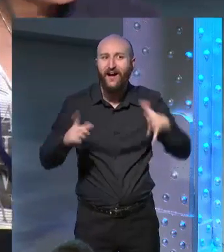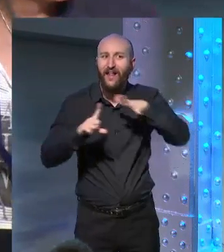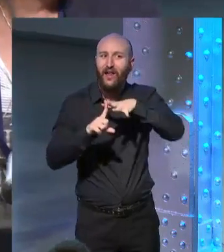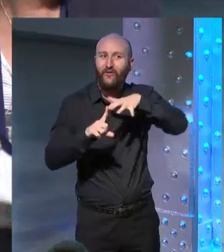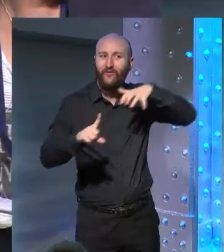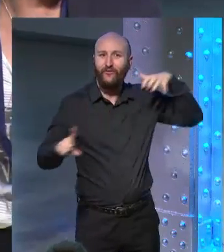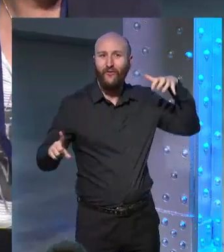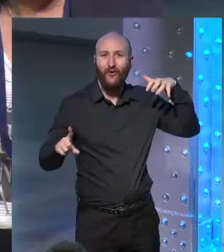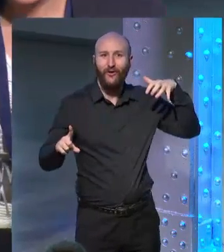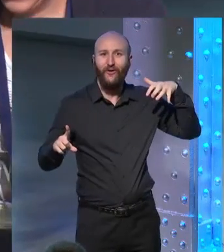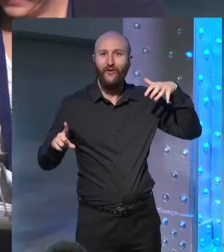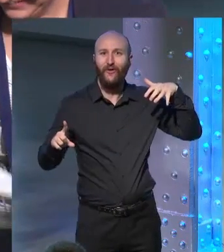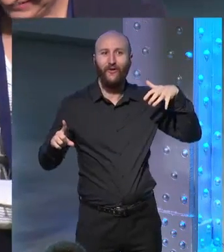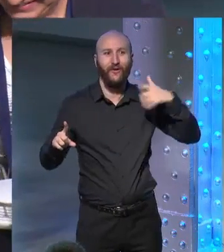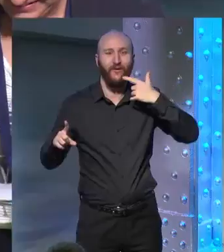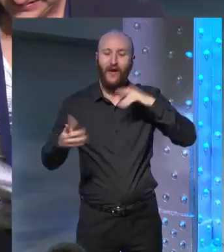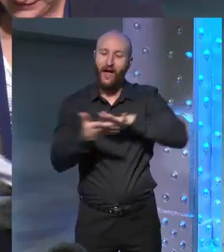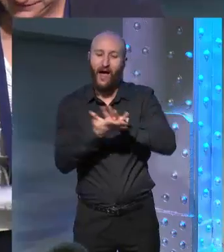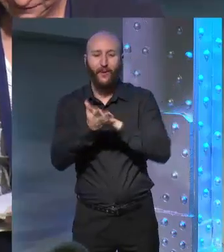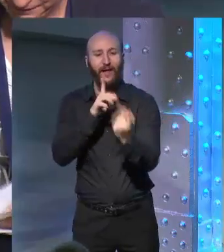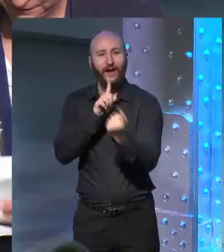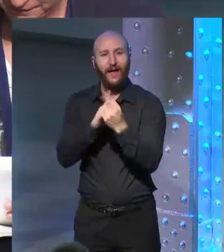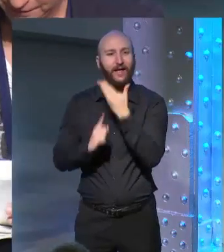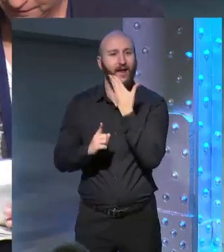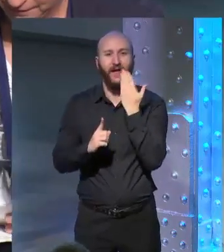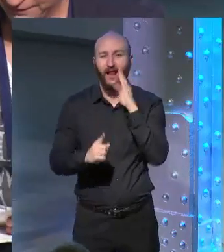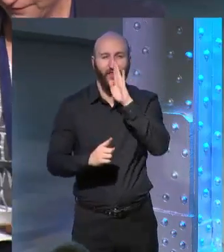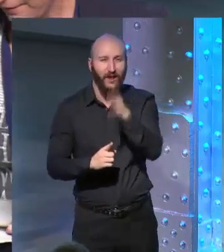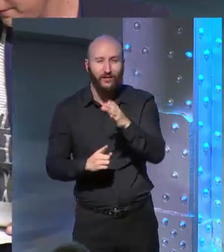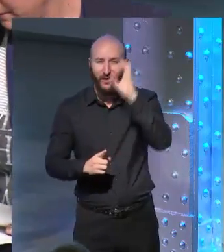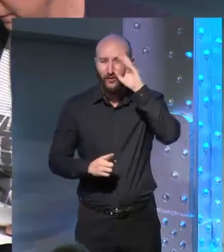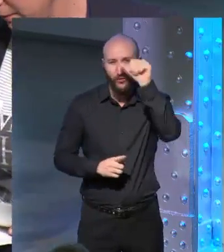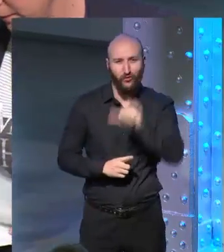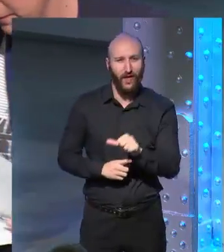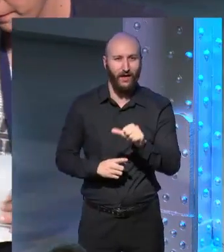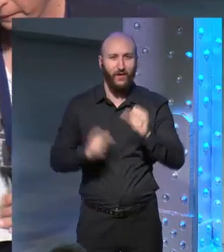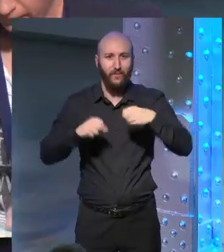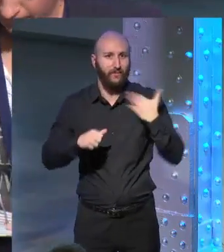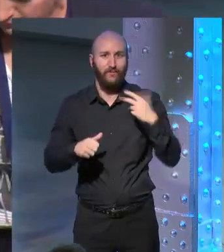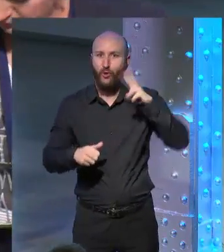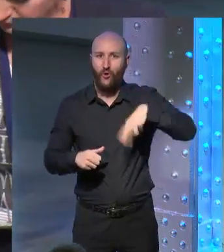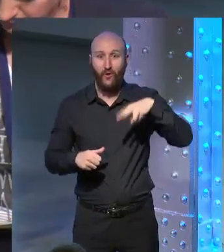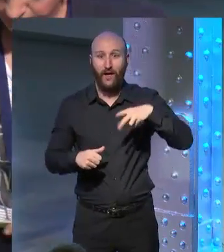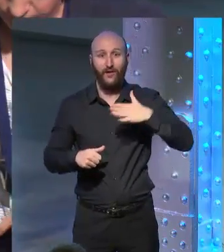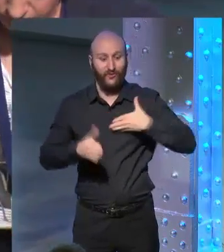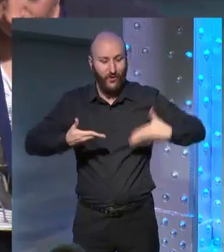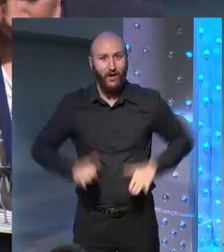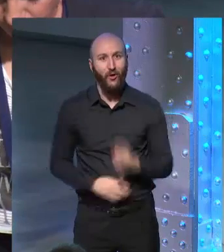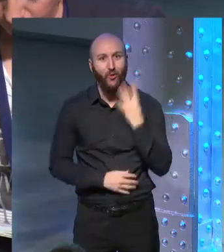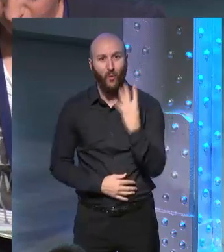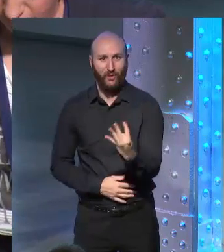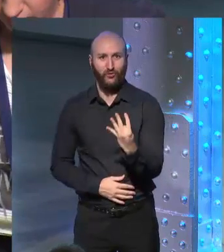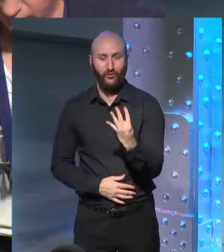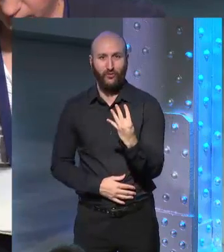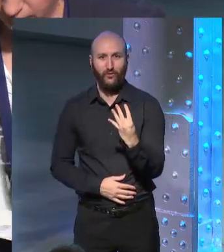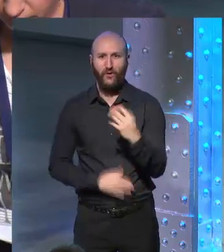hacemos así, en un foro en el que podamos hablar con ellos directamente y escucharles, ¿no? Porque Yo efectivamente soy madre de 4 niños, entonces los tengo a